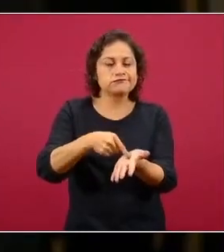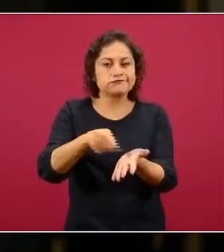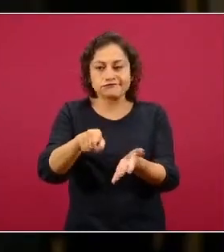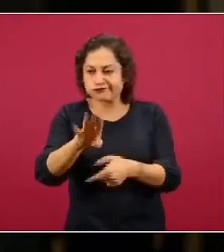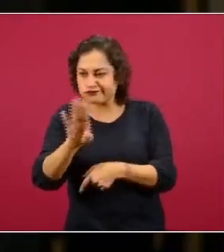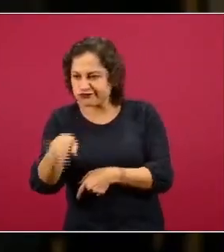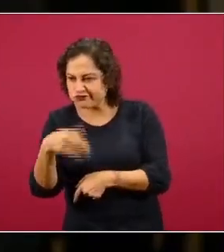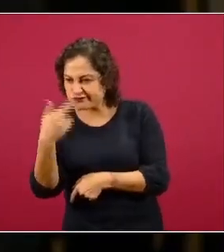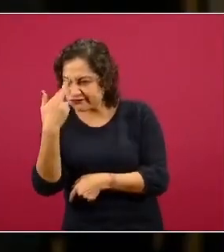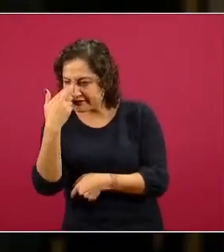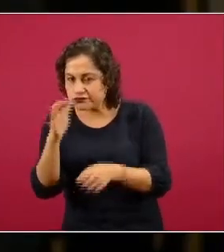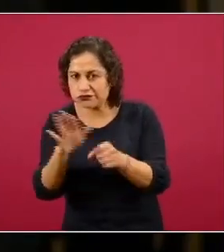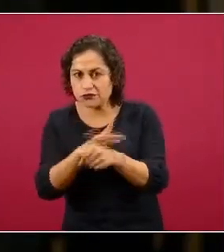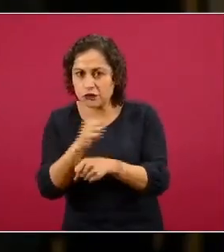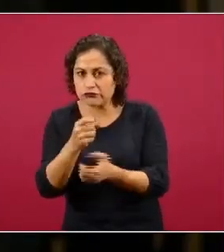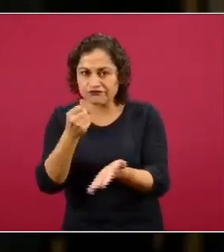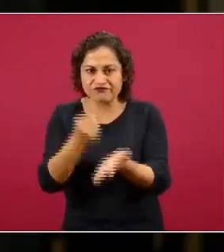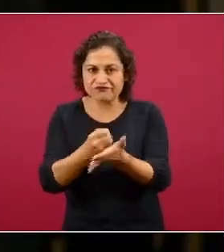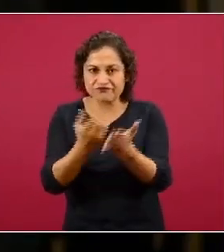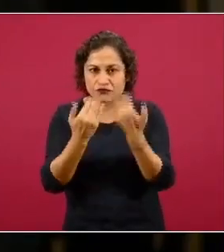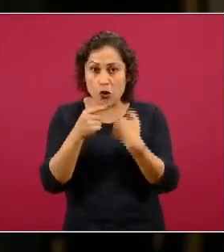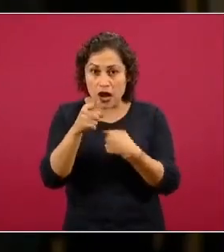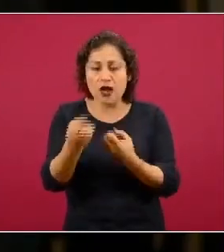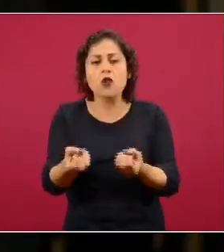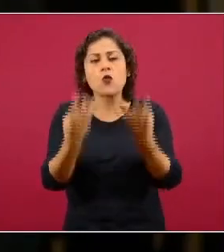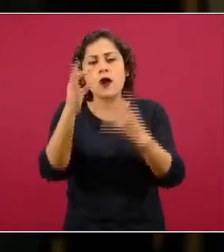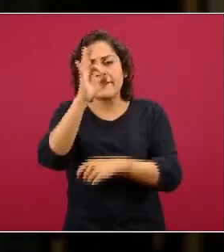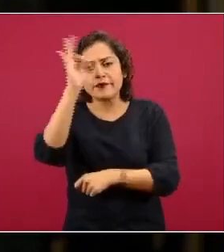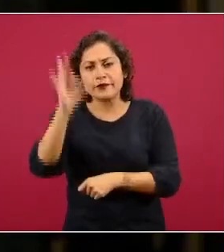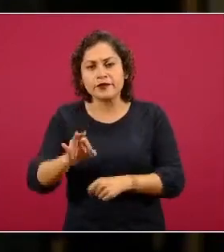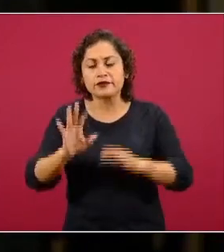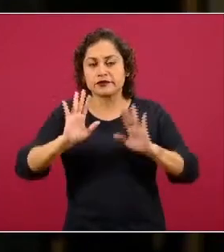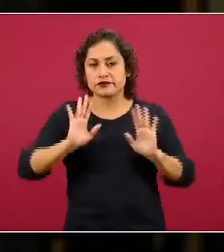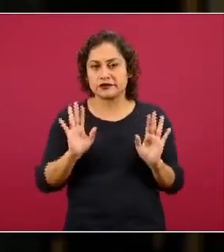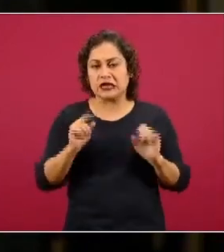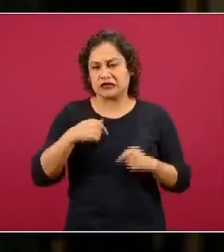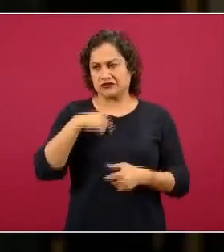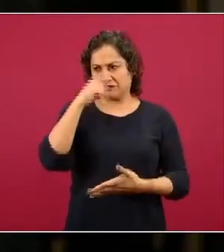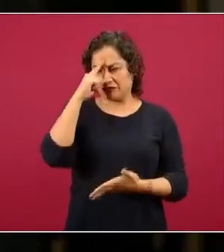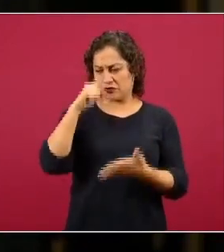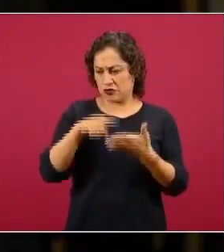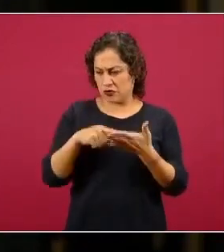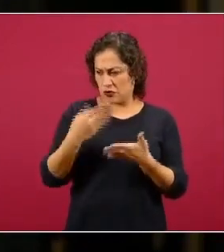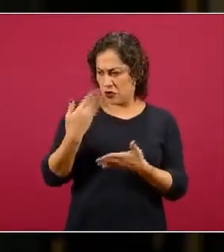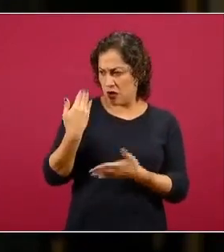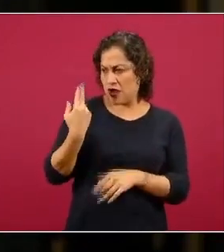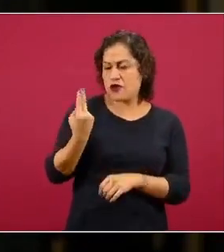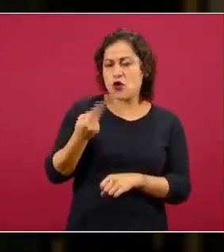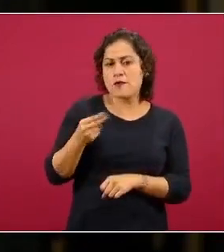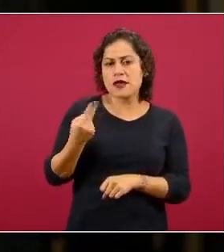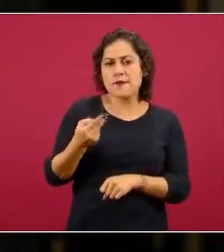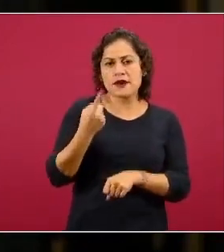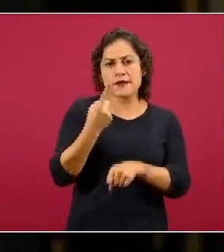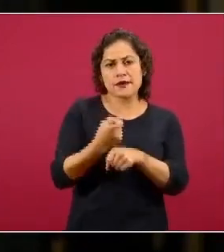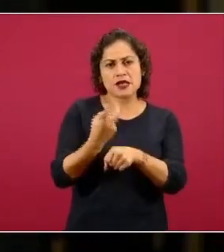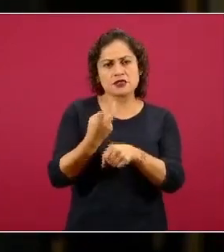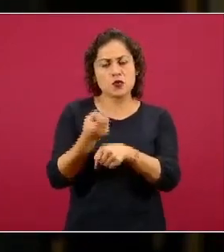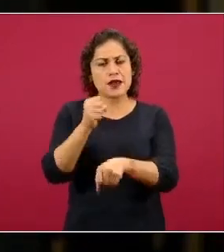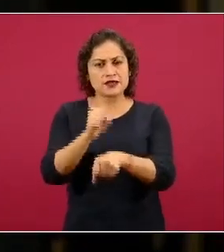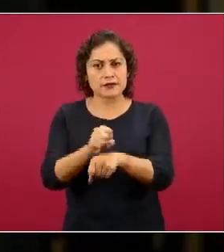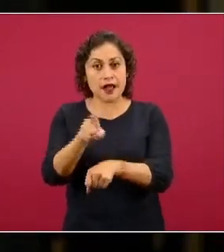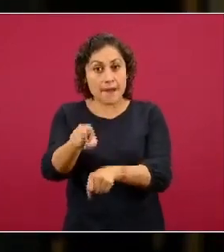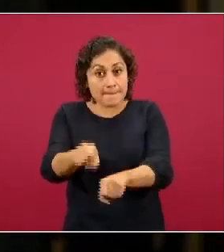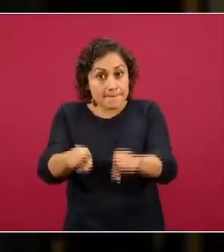mortalidad? Y recuerdo que creo que la primera o segunda semana de noviembre, usted mismo presentó